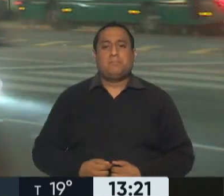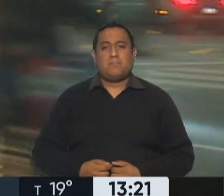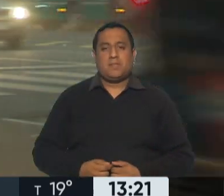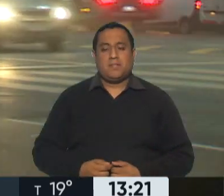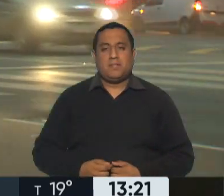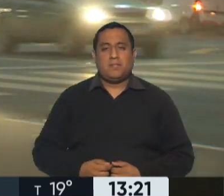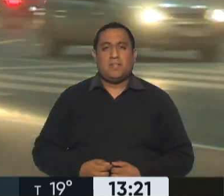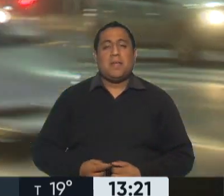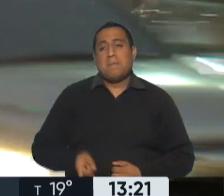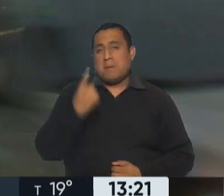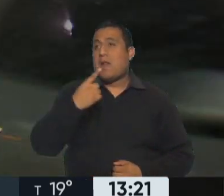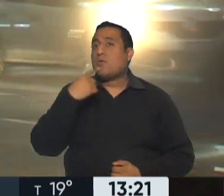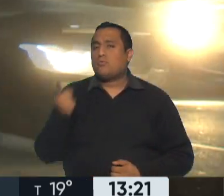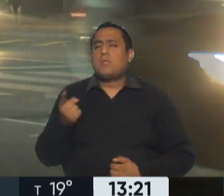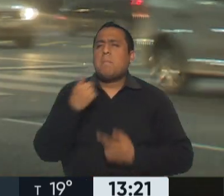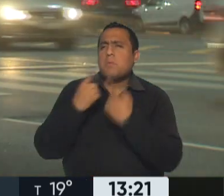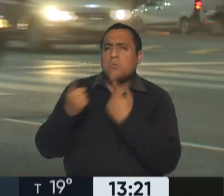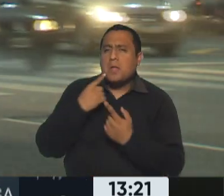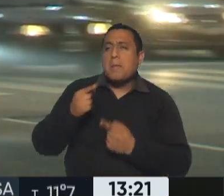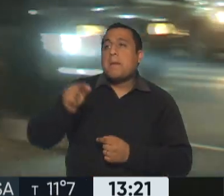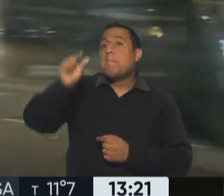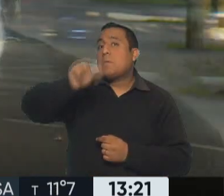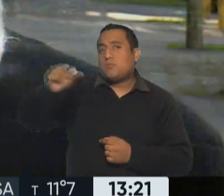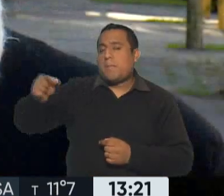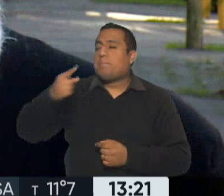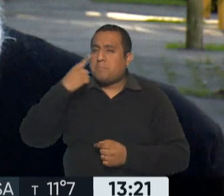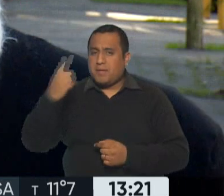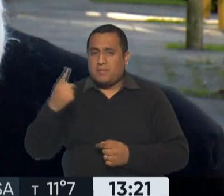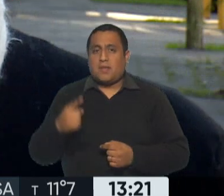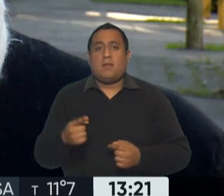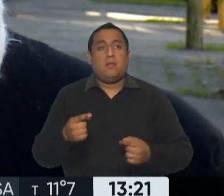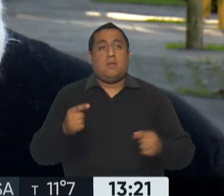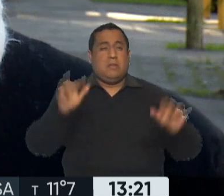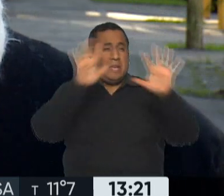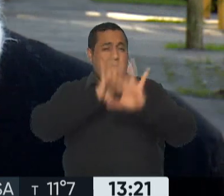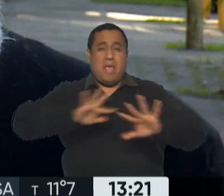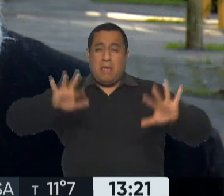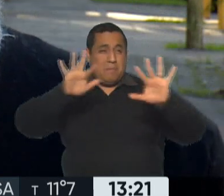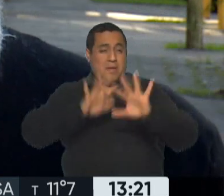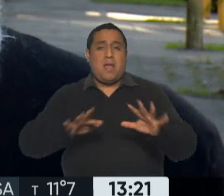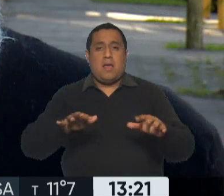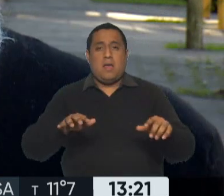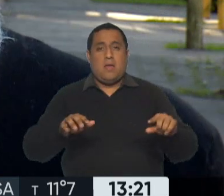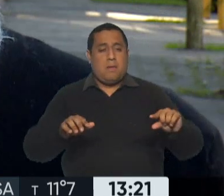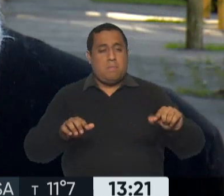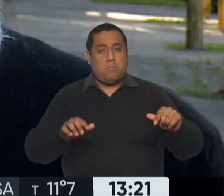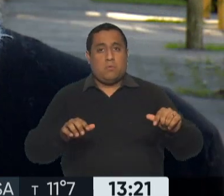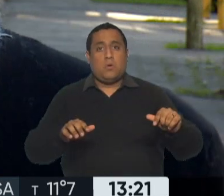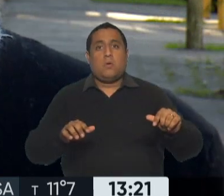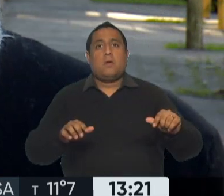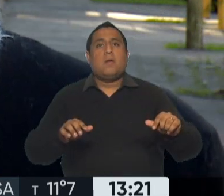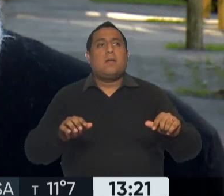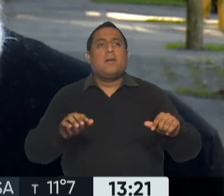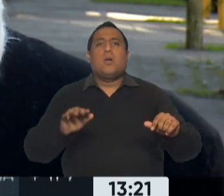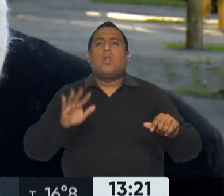primera consulta que hicimos fue si la gente consideraba que frente a bancos de niebla o neblina debía colocar la baliza